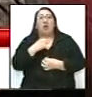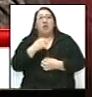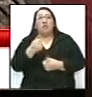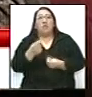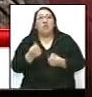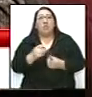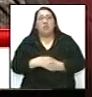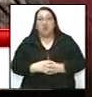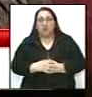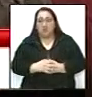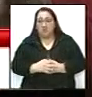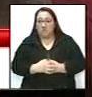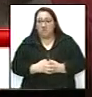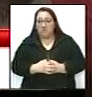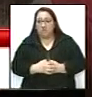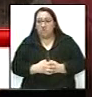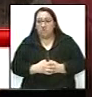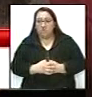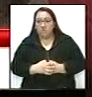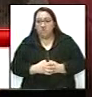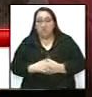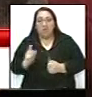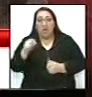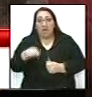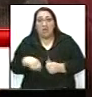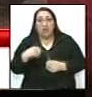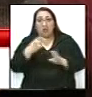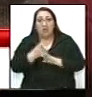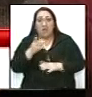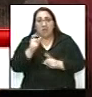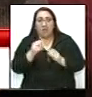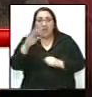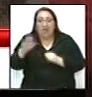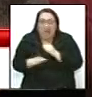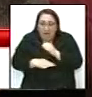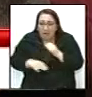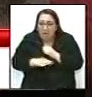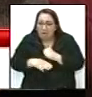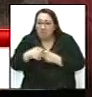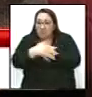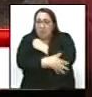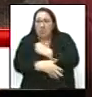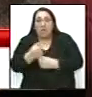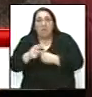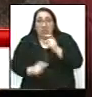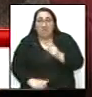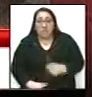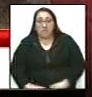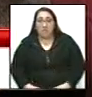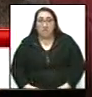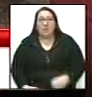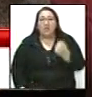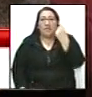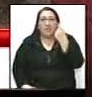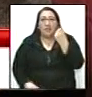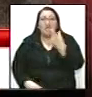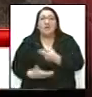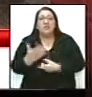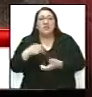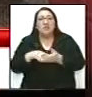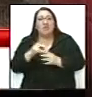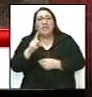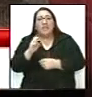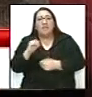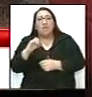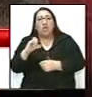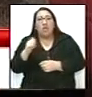buena cantidad de dinero. No, señores, aquí tenemos que ir a la gente de abajo, para que la gente de a pie entienda lo que es la democracia y